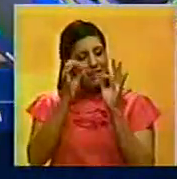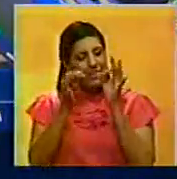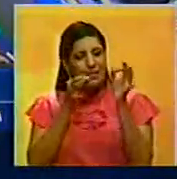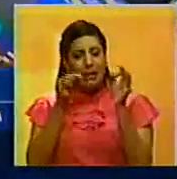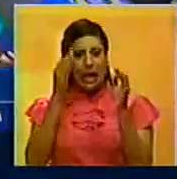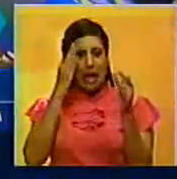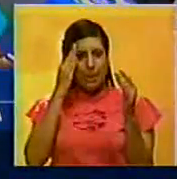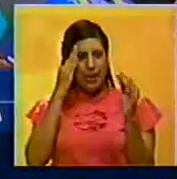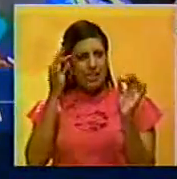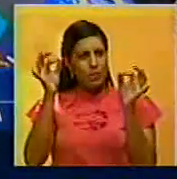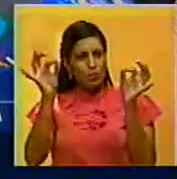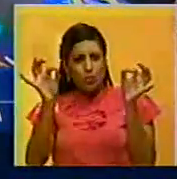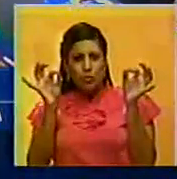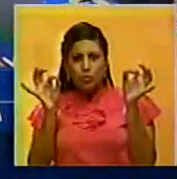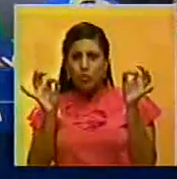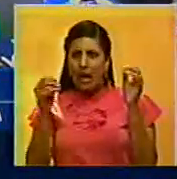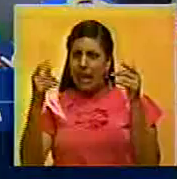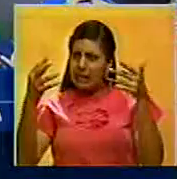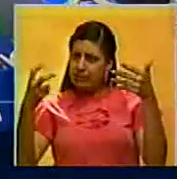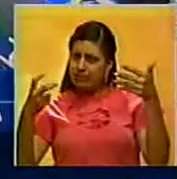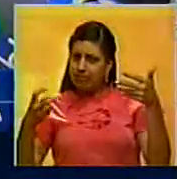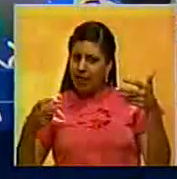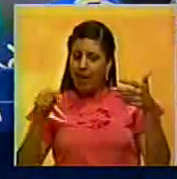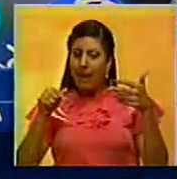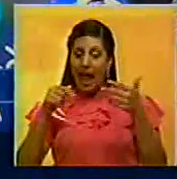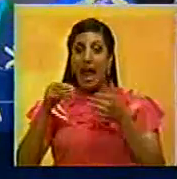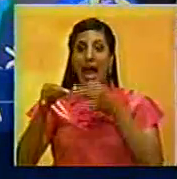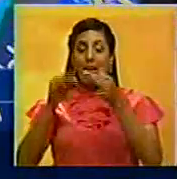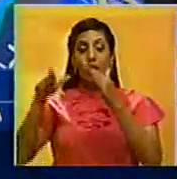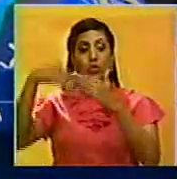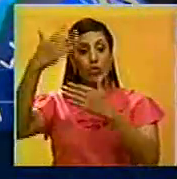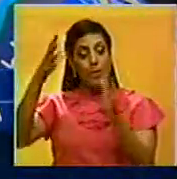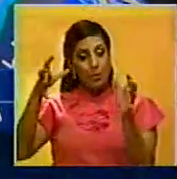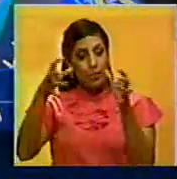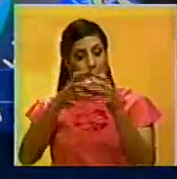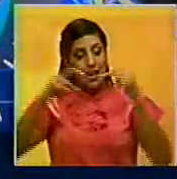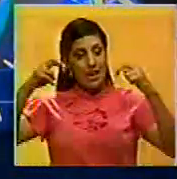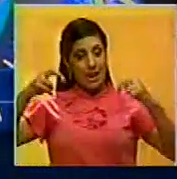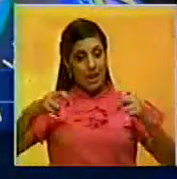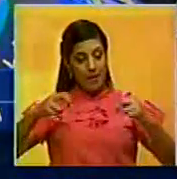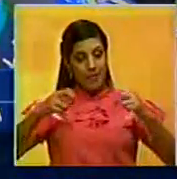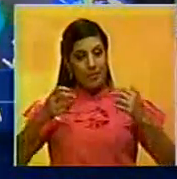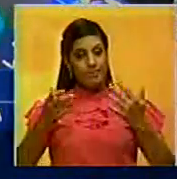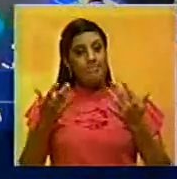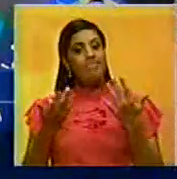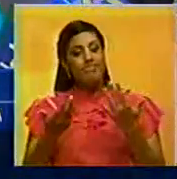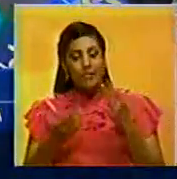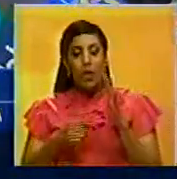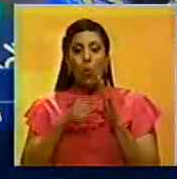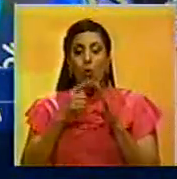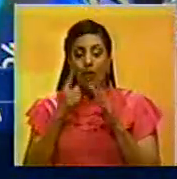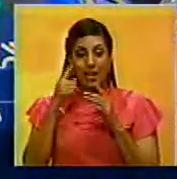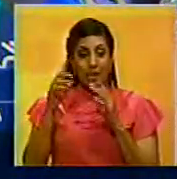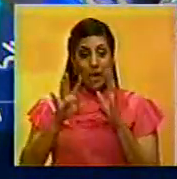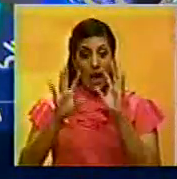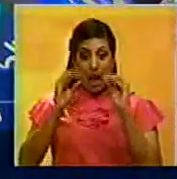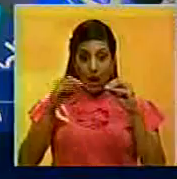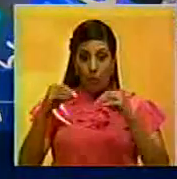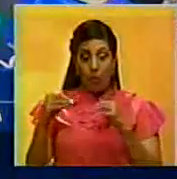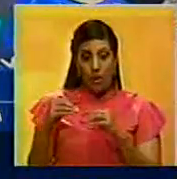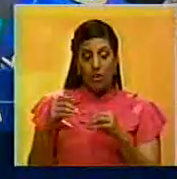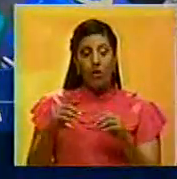puntos importantes sobre la mesa, sobre el tapete, y una vez que se acuerden los